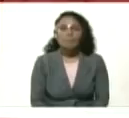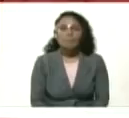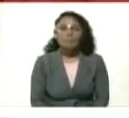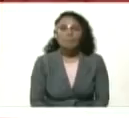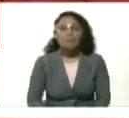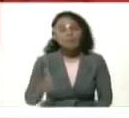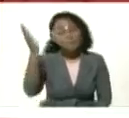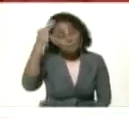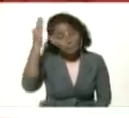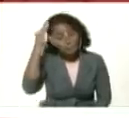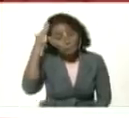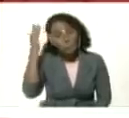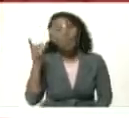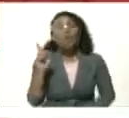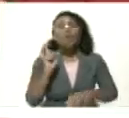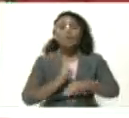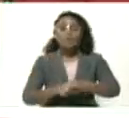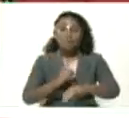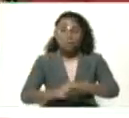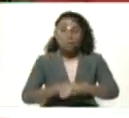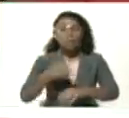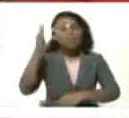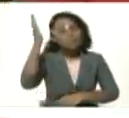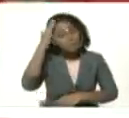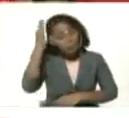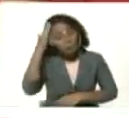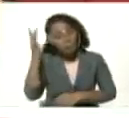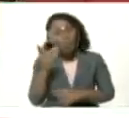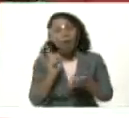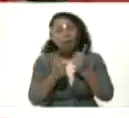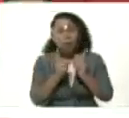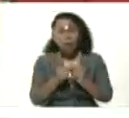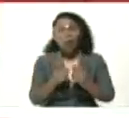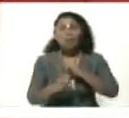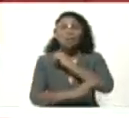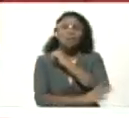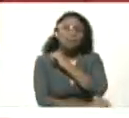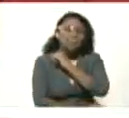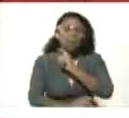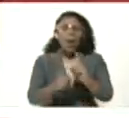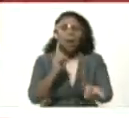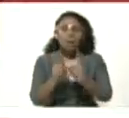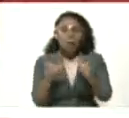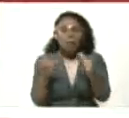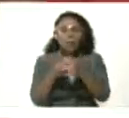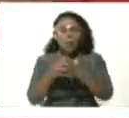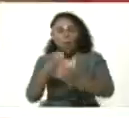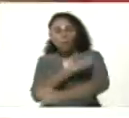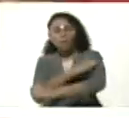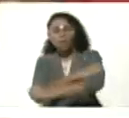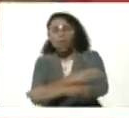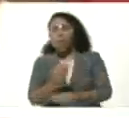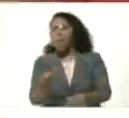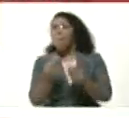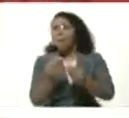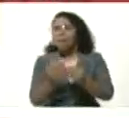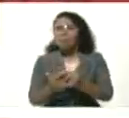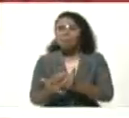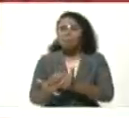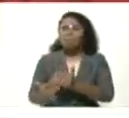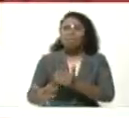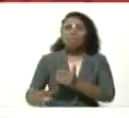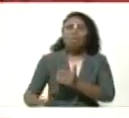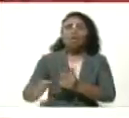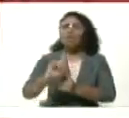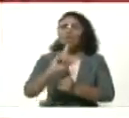Conocemos de los tiempos, conocemos de los trucos de algunos sectores opositores para alargar las cosas y